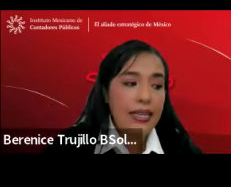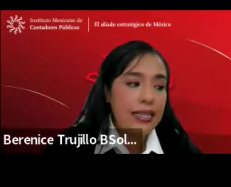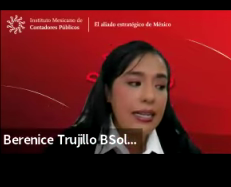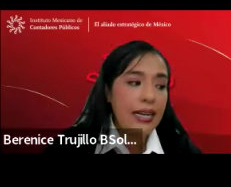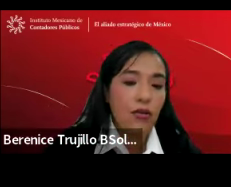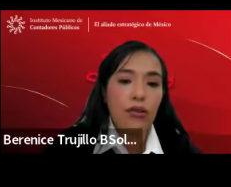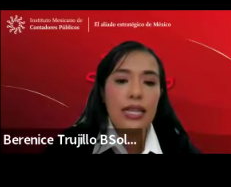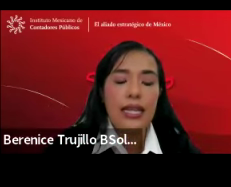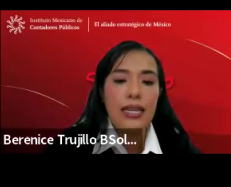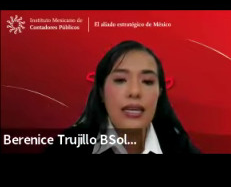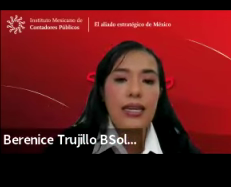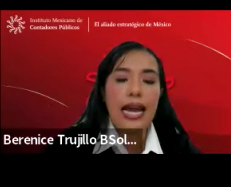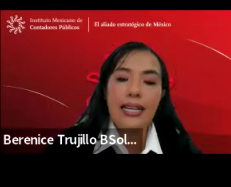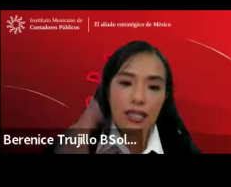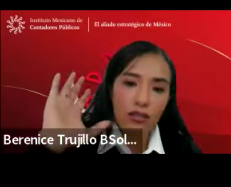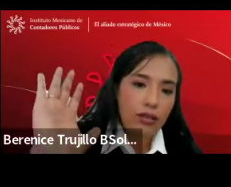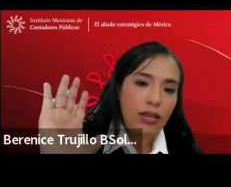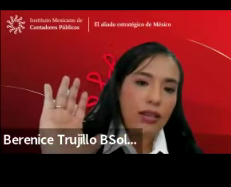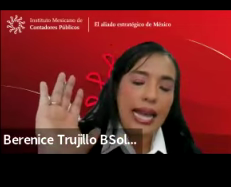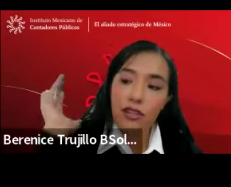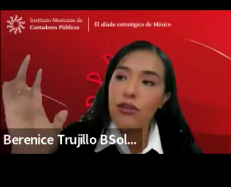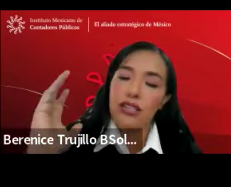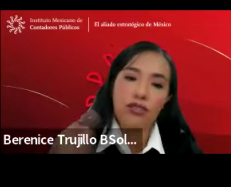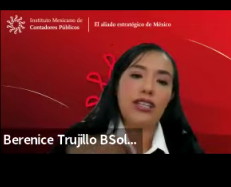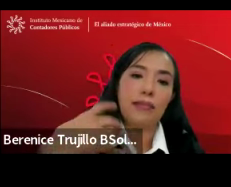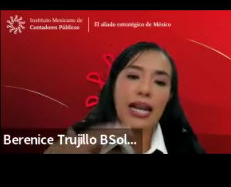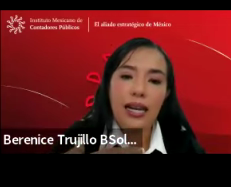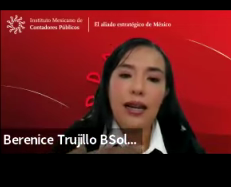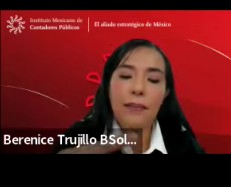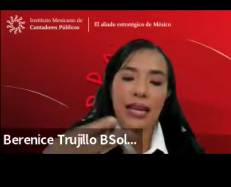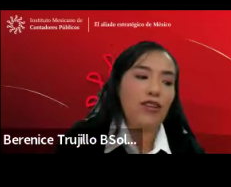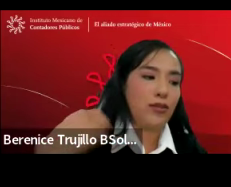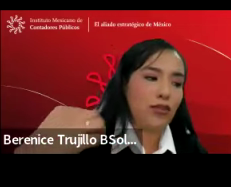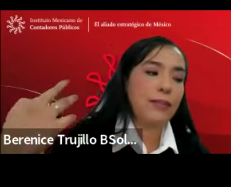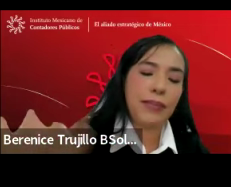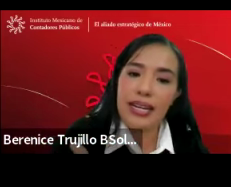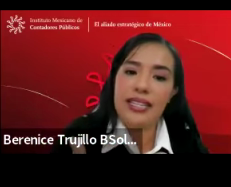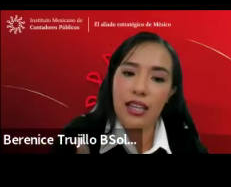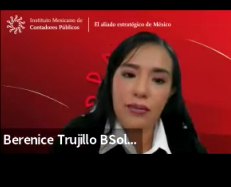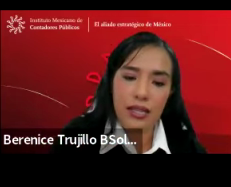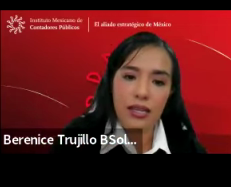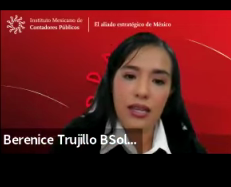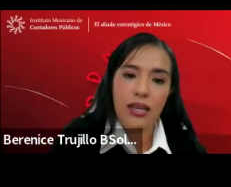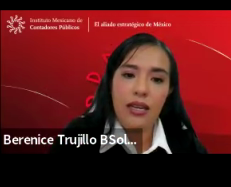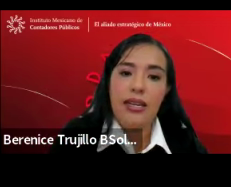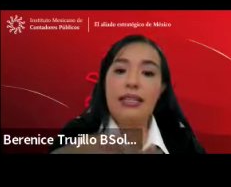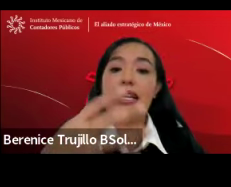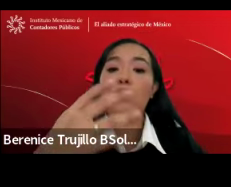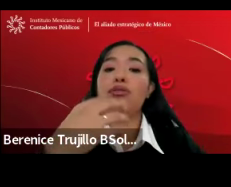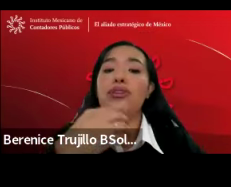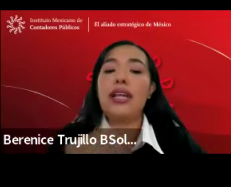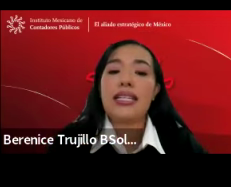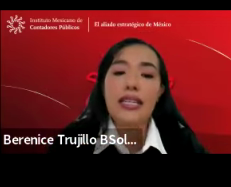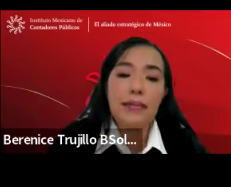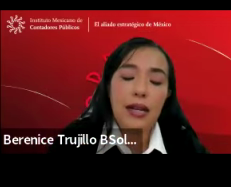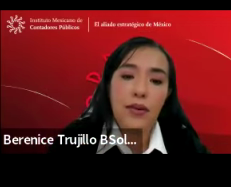a él y decirle a la autoridad, aquí estoy, he hecho las cosas mal, pero las voy a empezar a hacer bien. Si